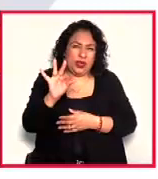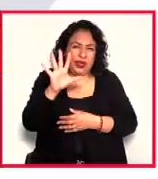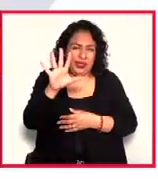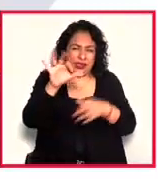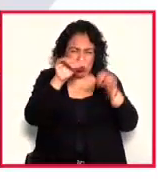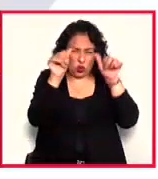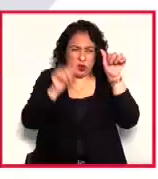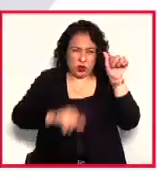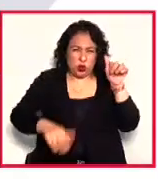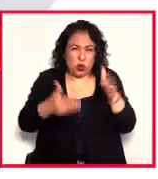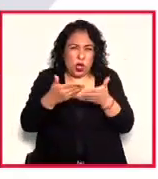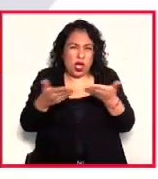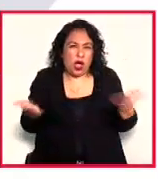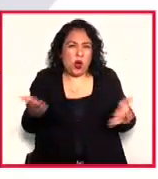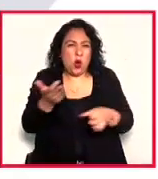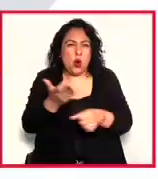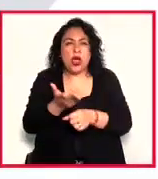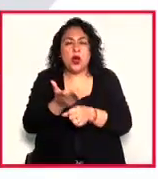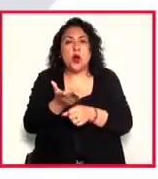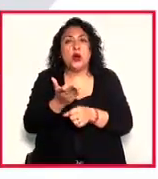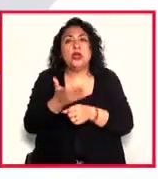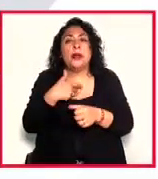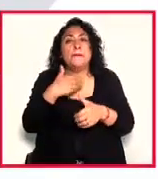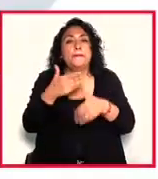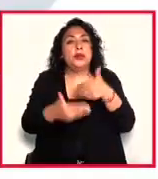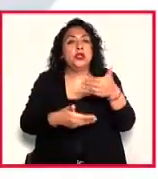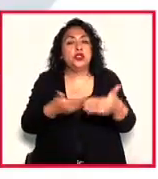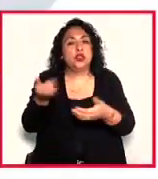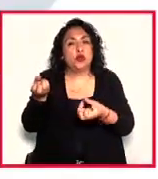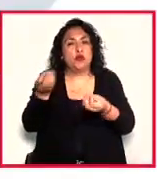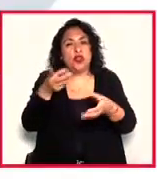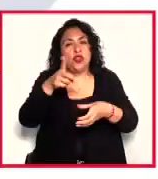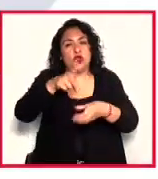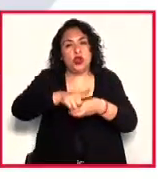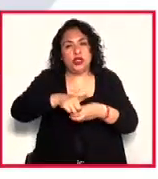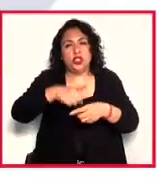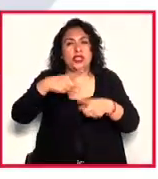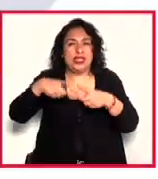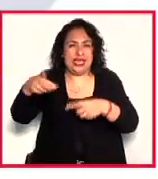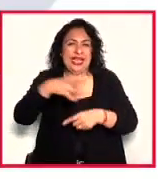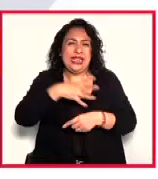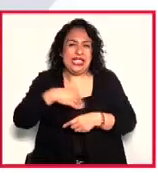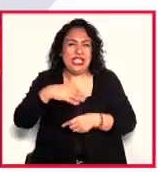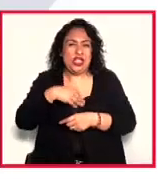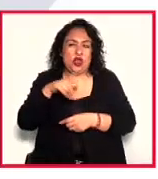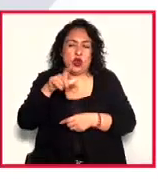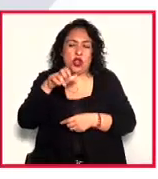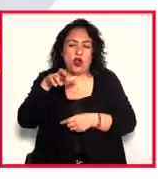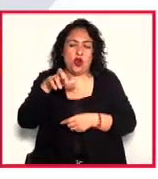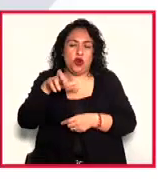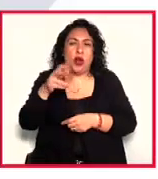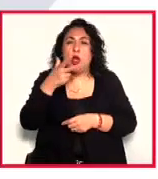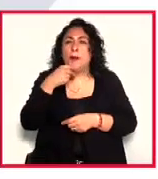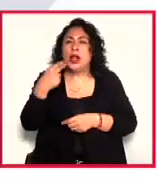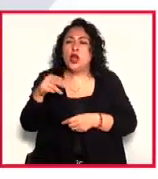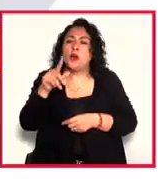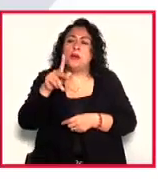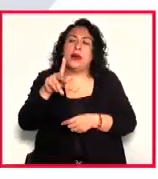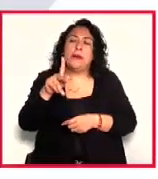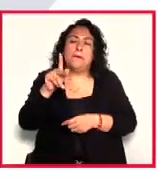están actualmente en un proceso de donación por parte del hijo de Leonora, de Pablo Báez Carrington, a la